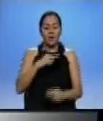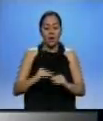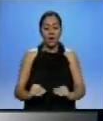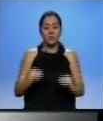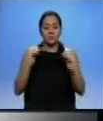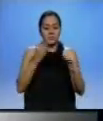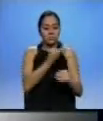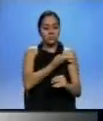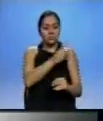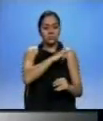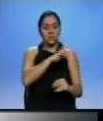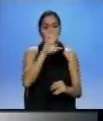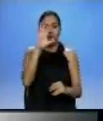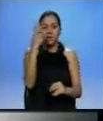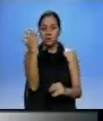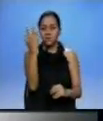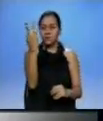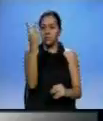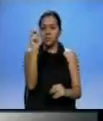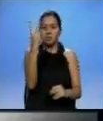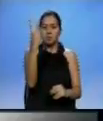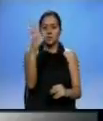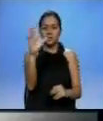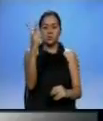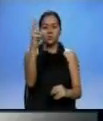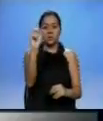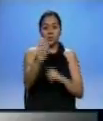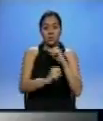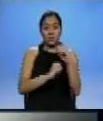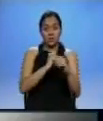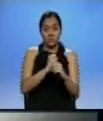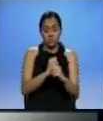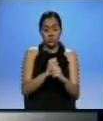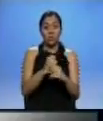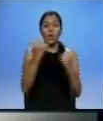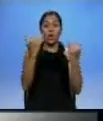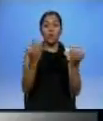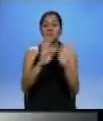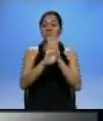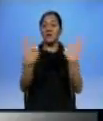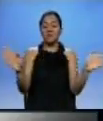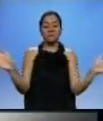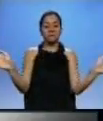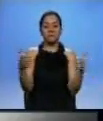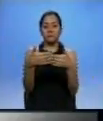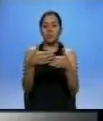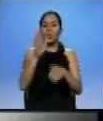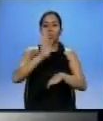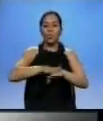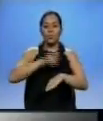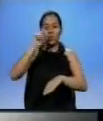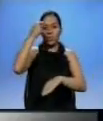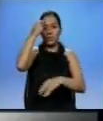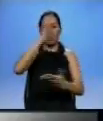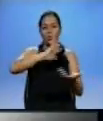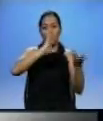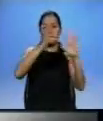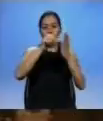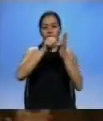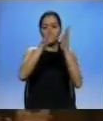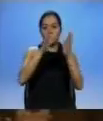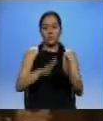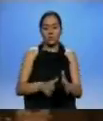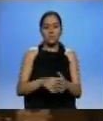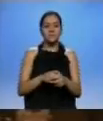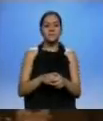ascenso 15, 20, 25, 30 años? ¿Están suprimidas por el gobierno de la Revolución Ciudadana?